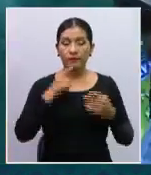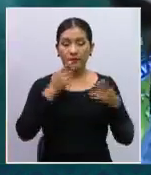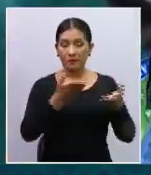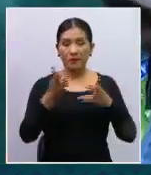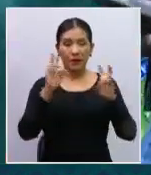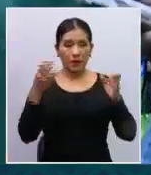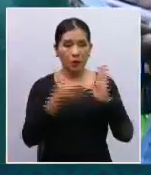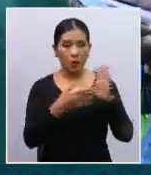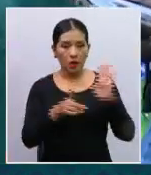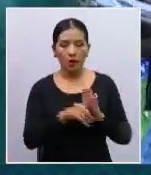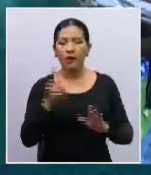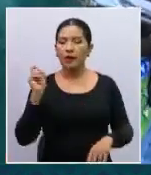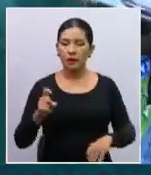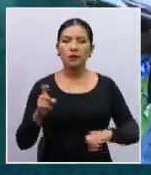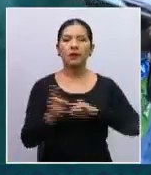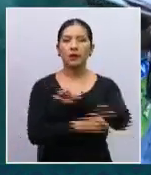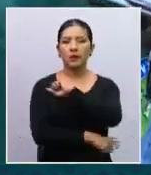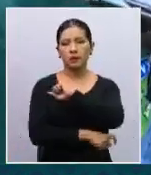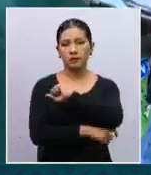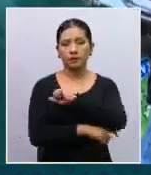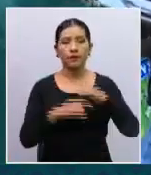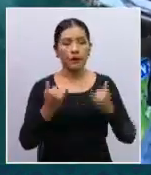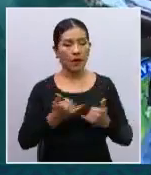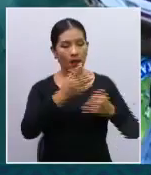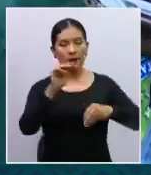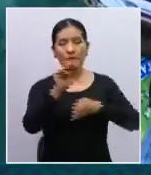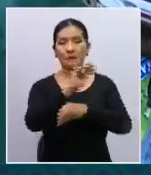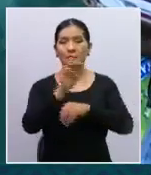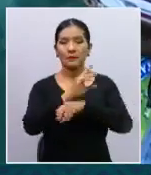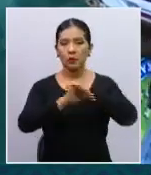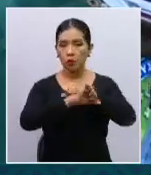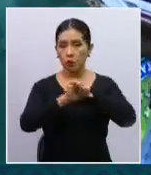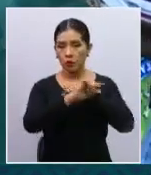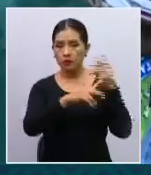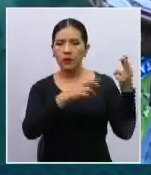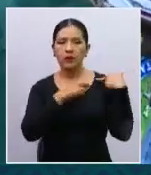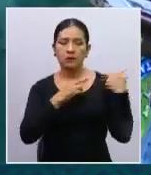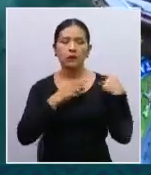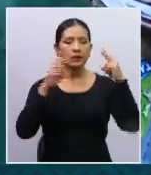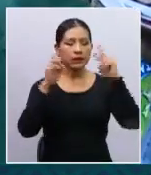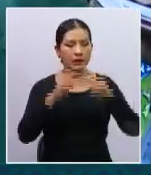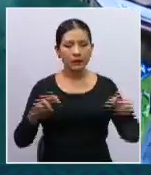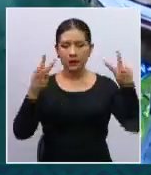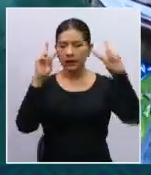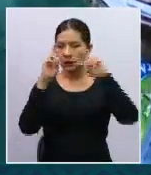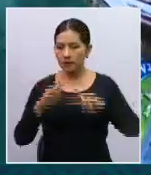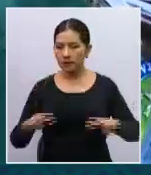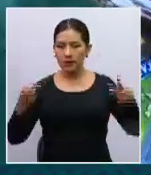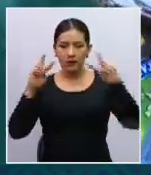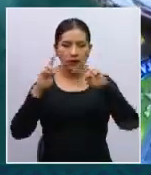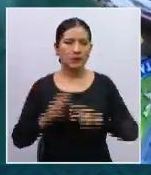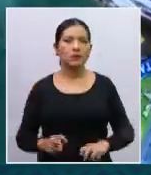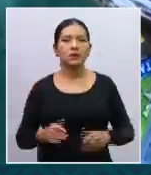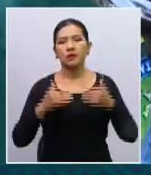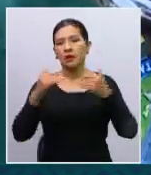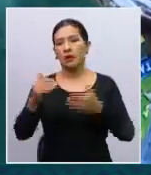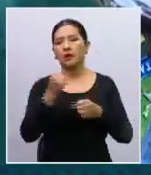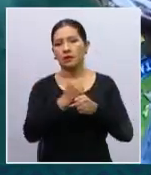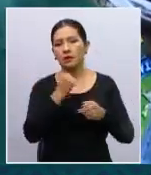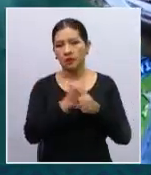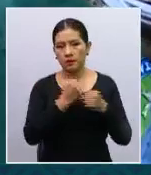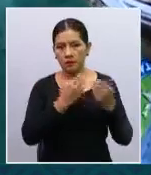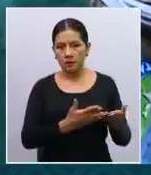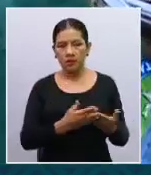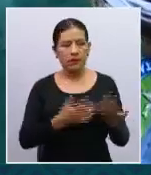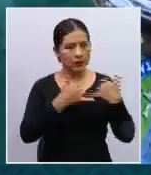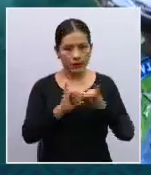el Ministerio Público está haciendo lo que es las averiguaciones, las investigaciones correspondientes, tiene que